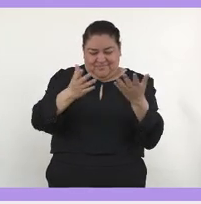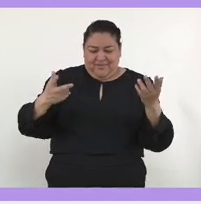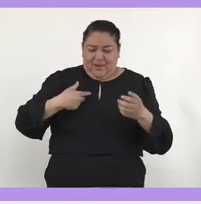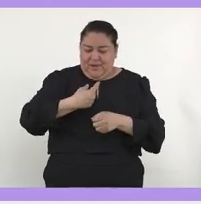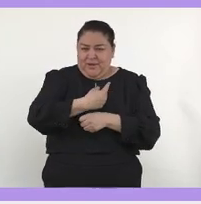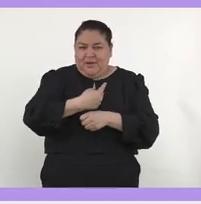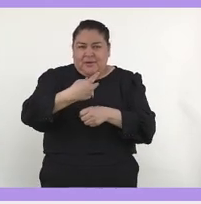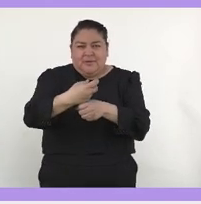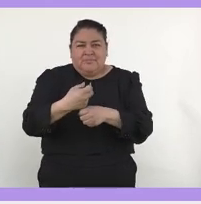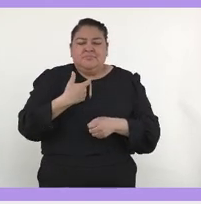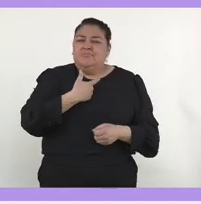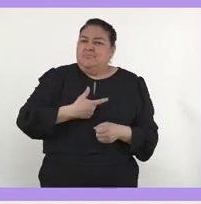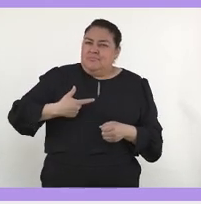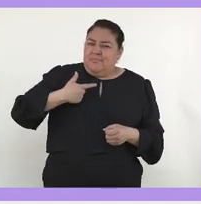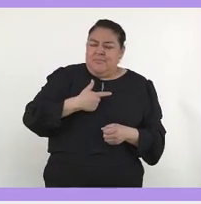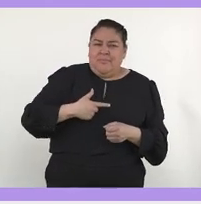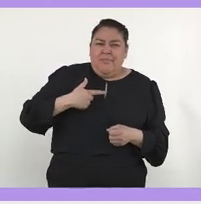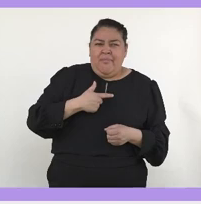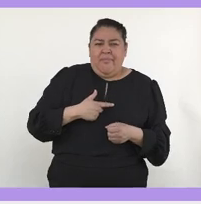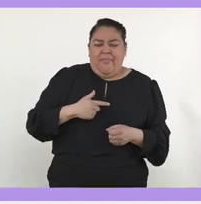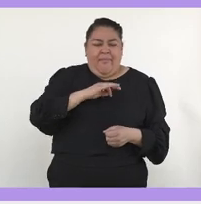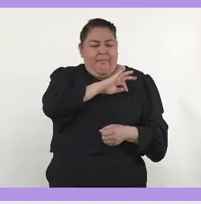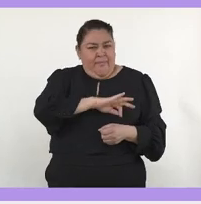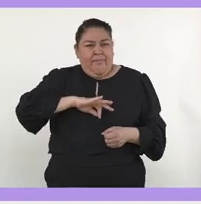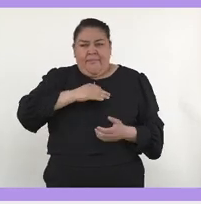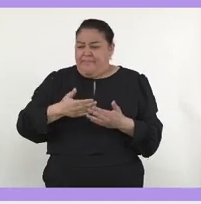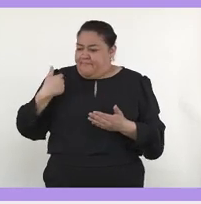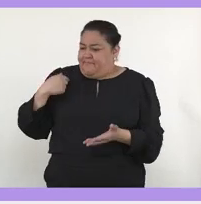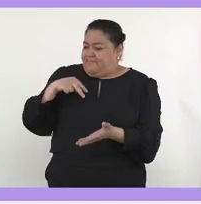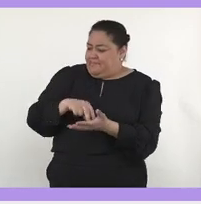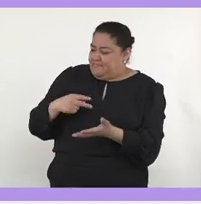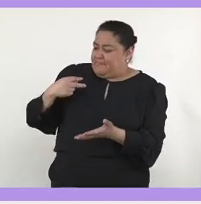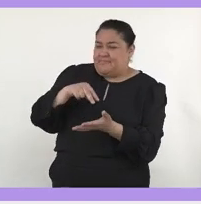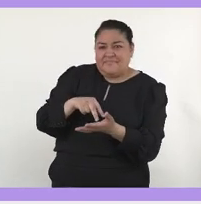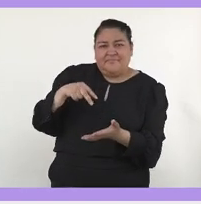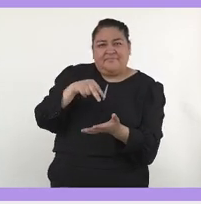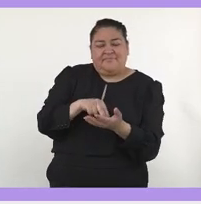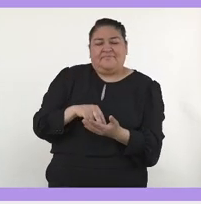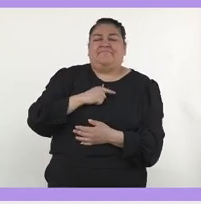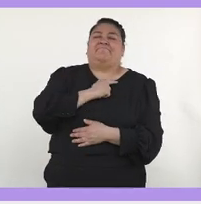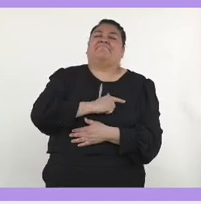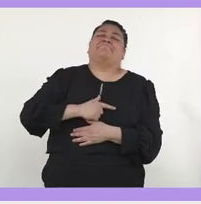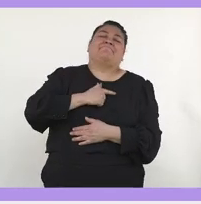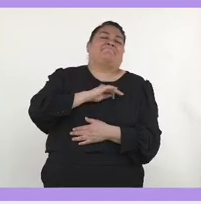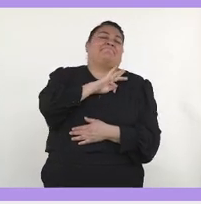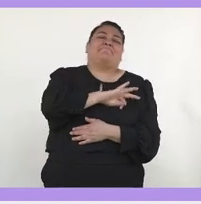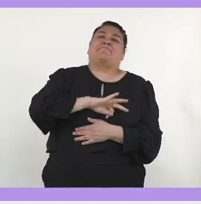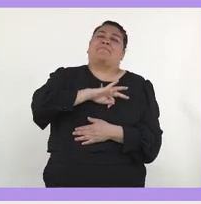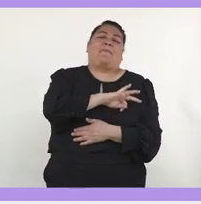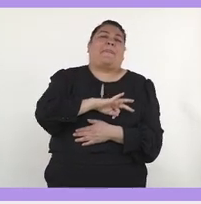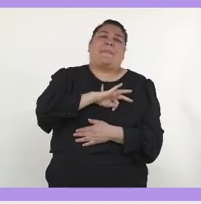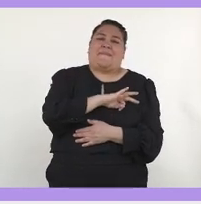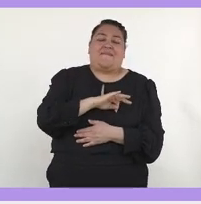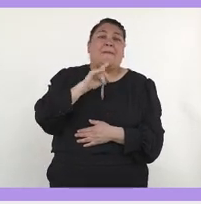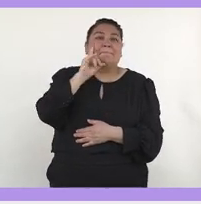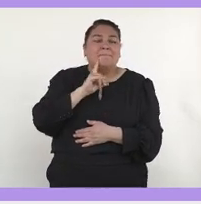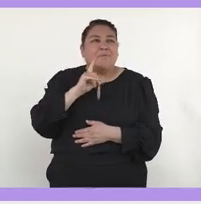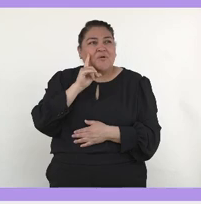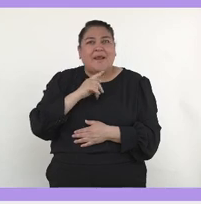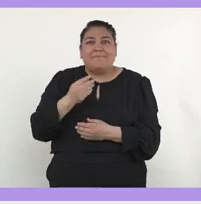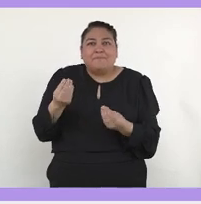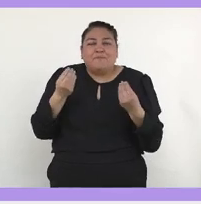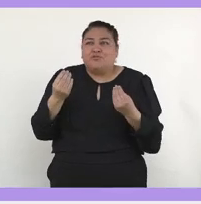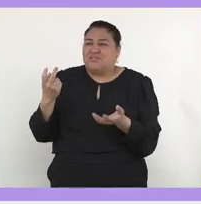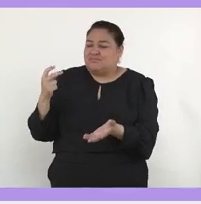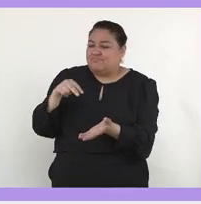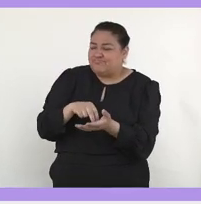esta iniciativa tan interesante Enhorabuena todos los ponentes que han intervenido durante la mañana muchas mujeres inspiradoras